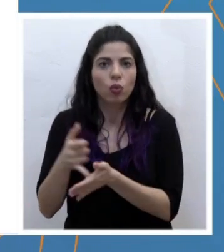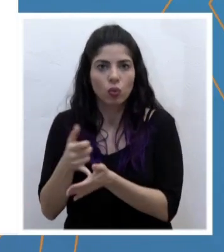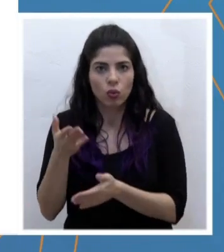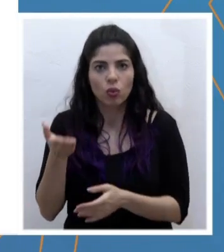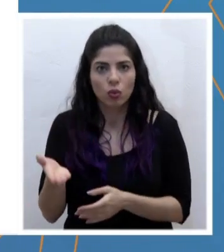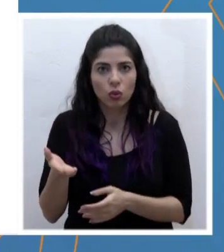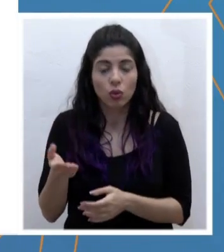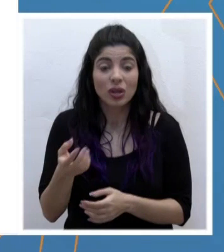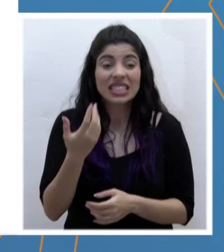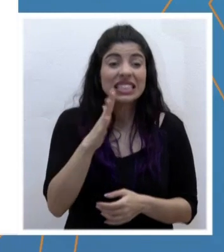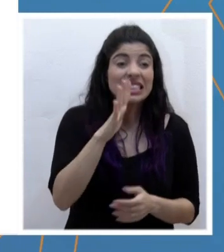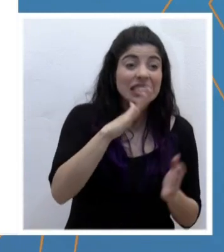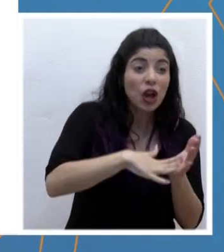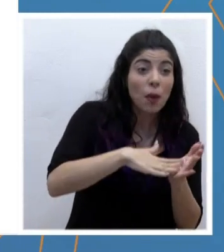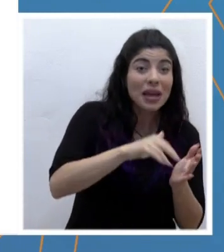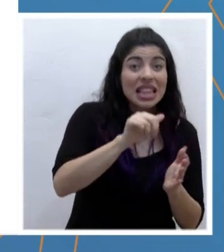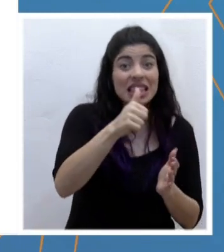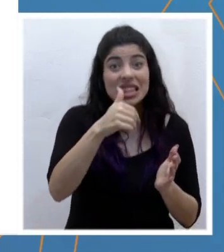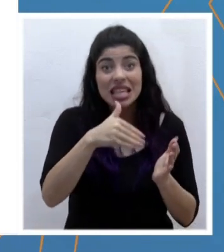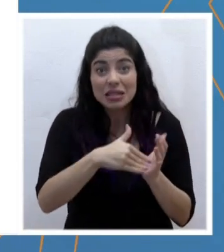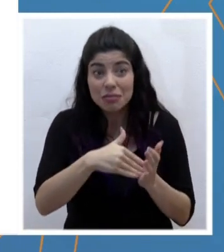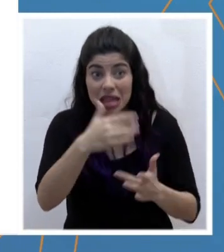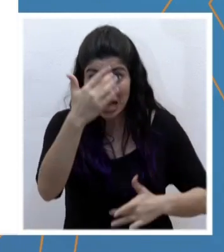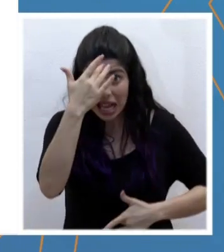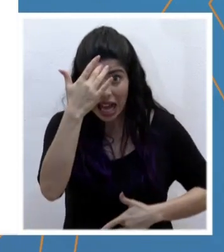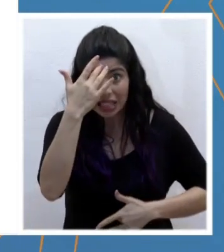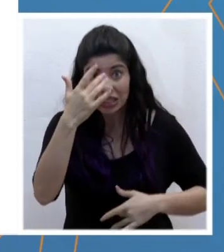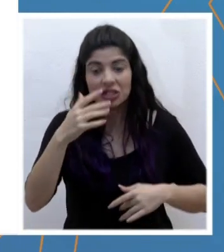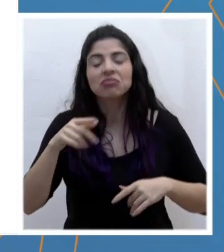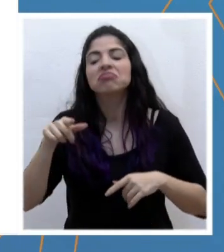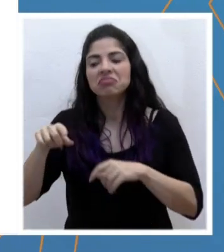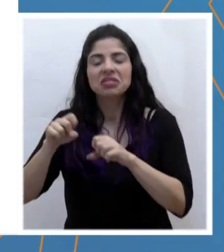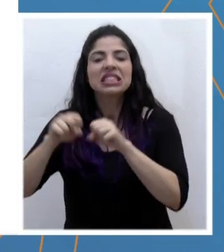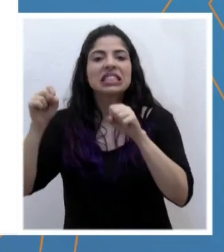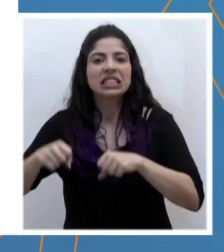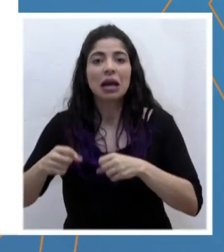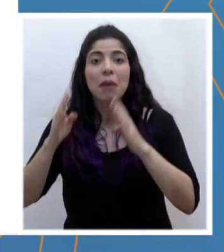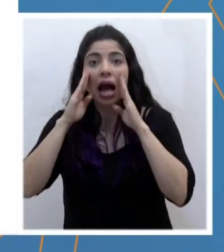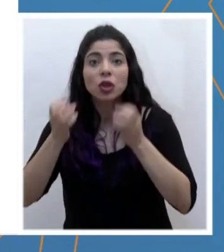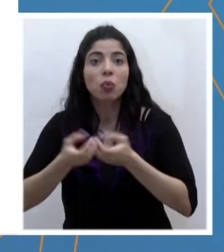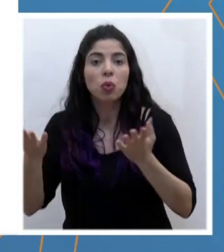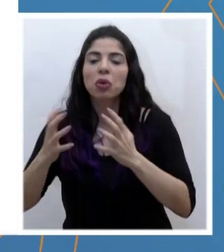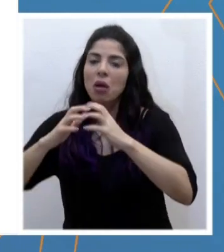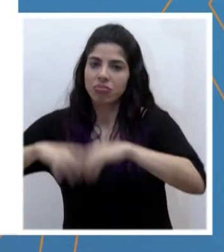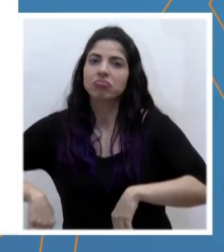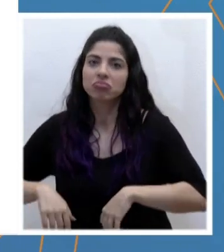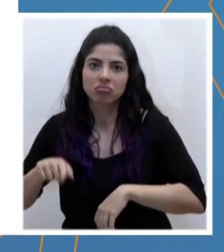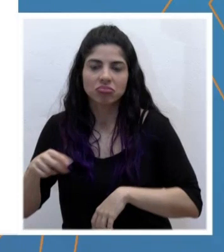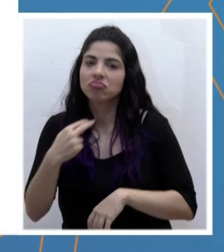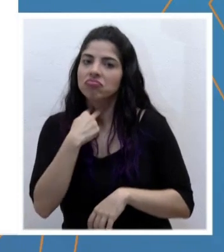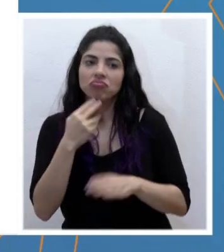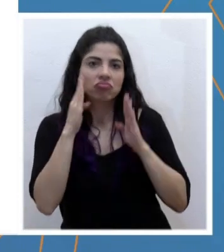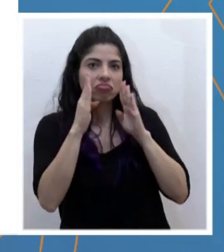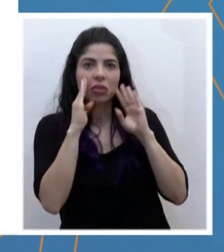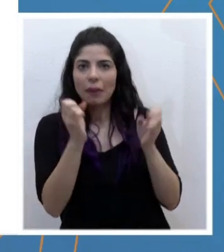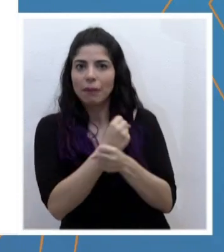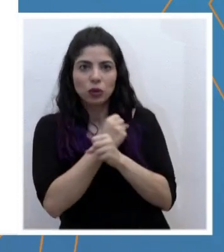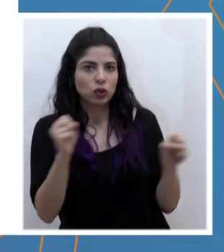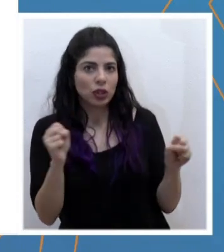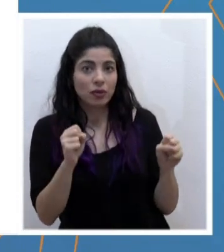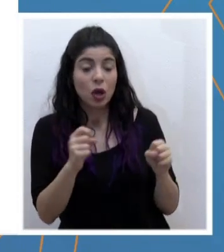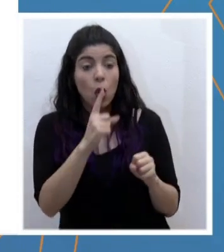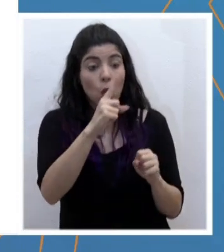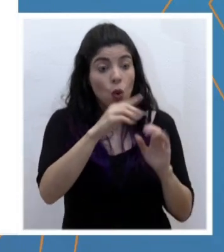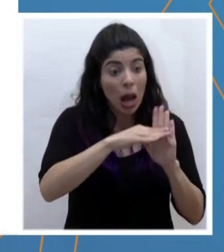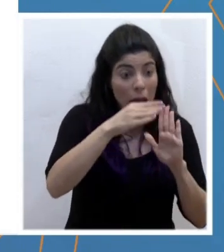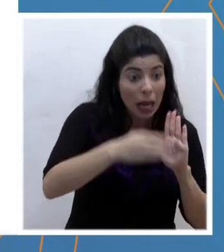un escenario de 5.000 a 10.000 casos, el sistema público de atención colapsaría. Es necesario comprender que por cada cama que se habilite